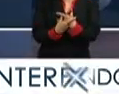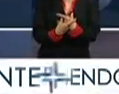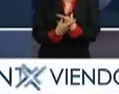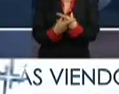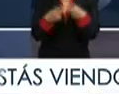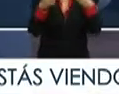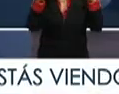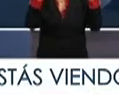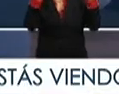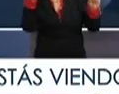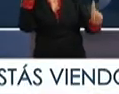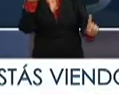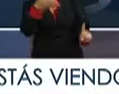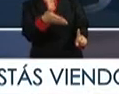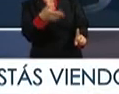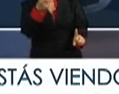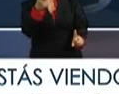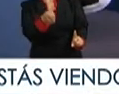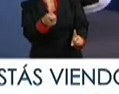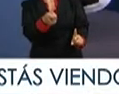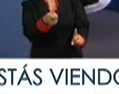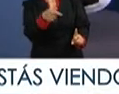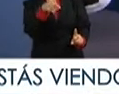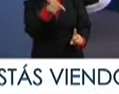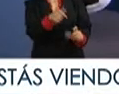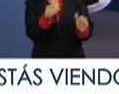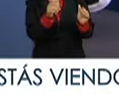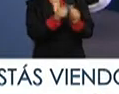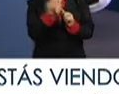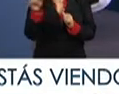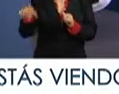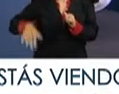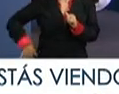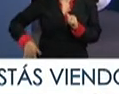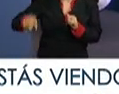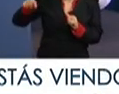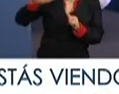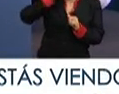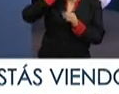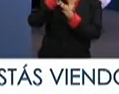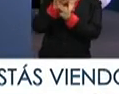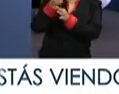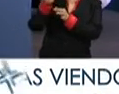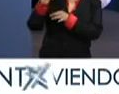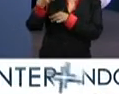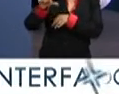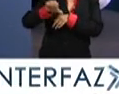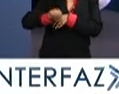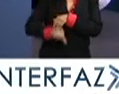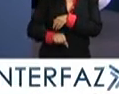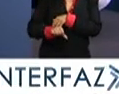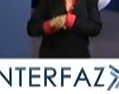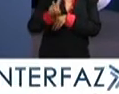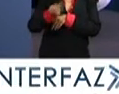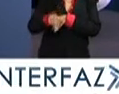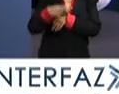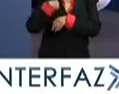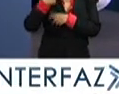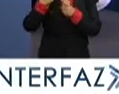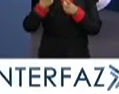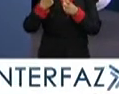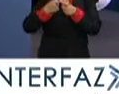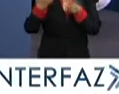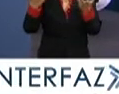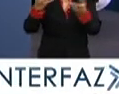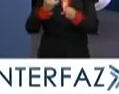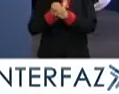El tema aquí tiene que ver mucho también, como tú dices, hoy hay que decirlo, quien genera